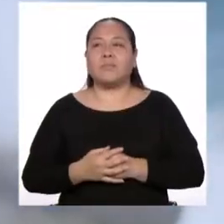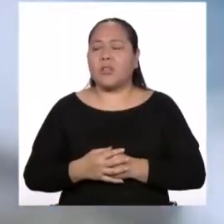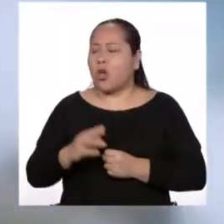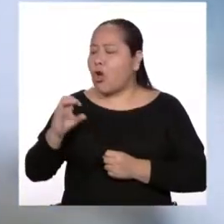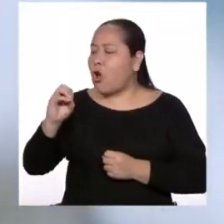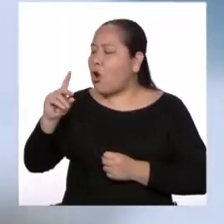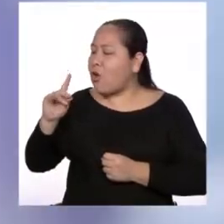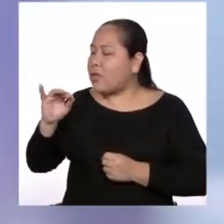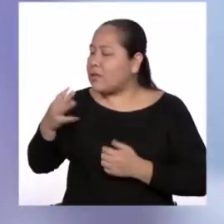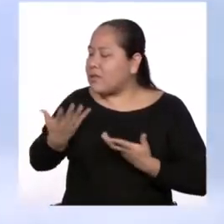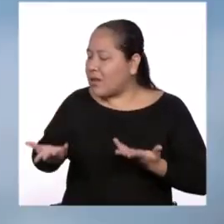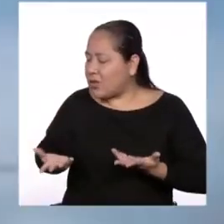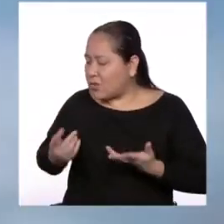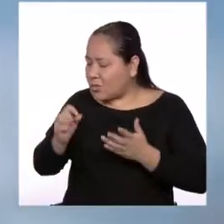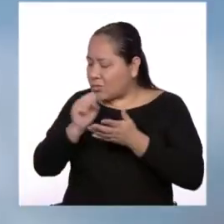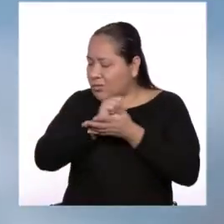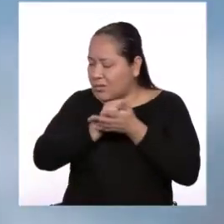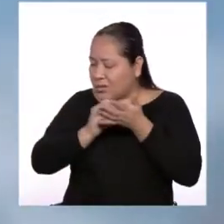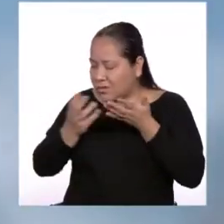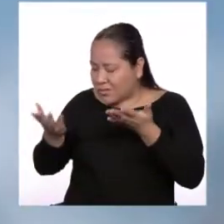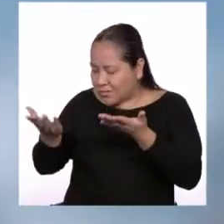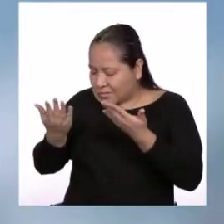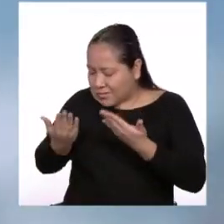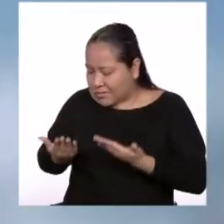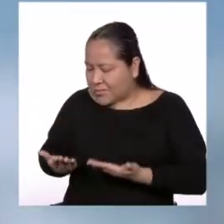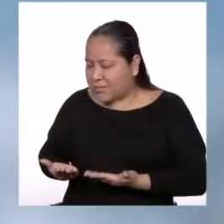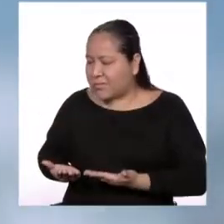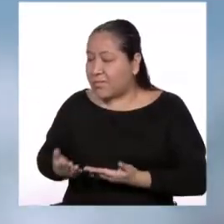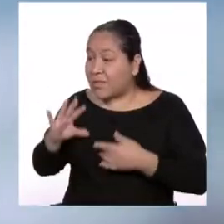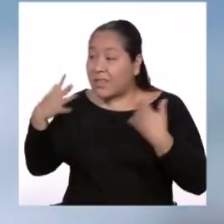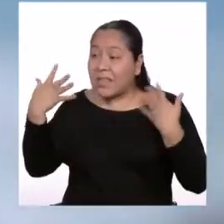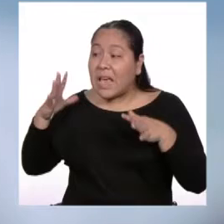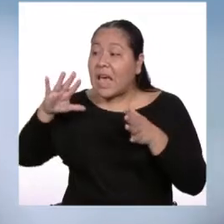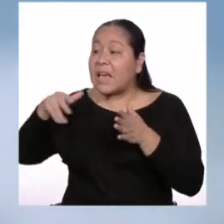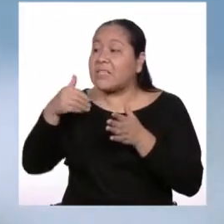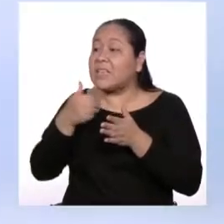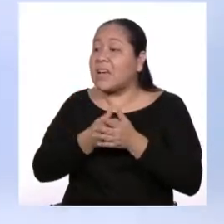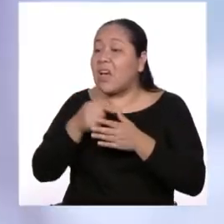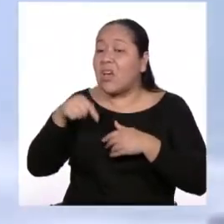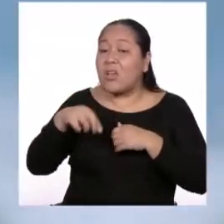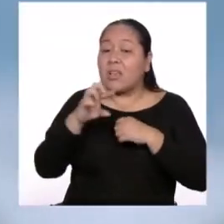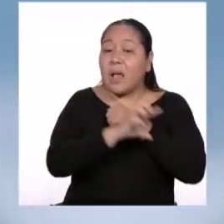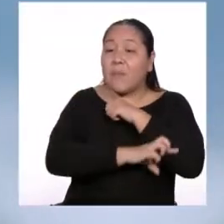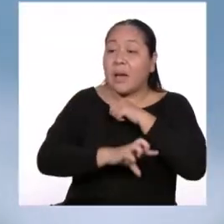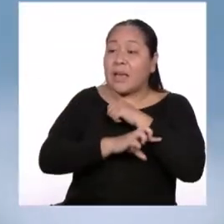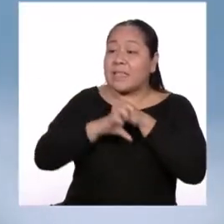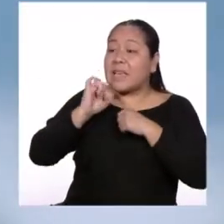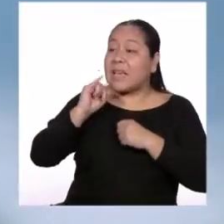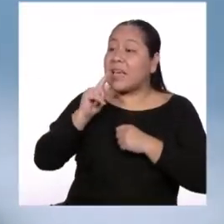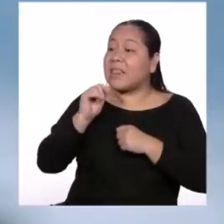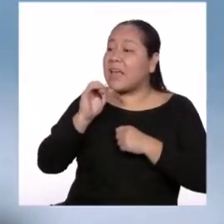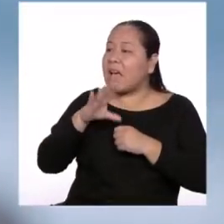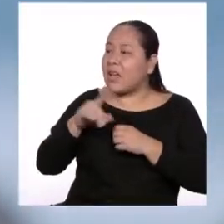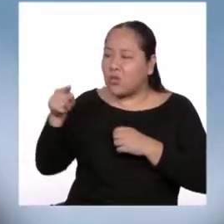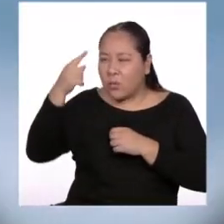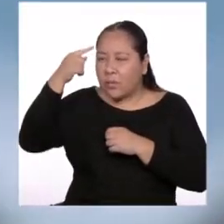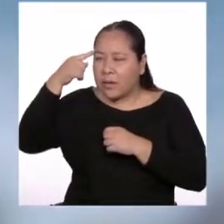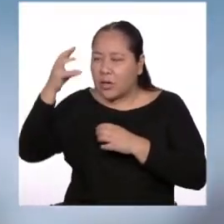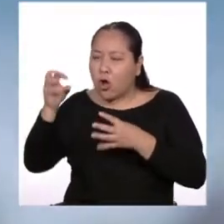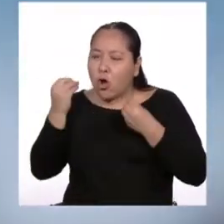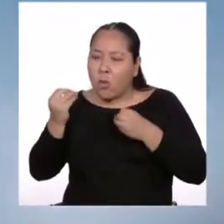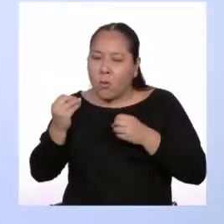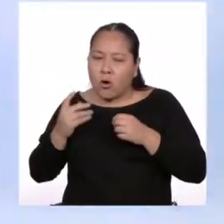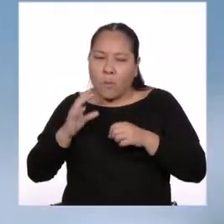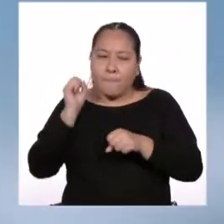Odiseo de linaje divino y rico en ardides, has llegado a tu patria Ítaca y ahora debes pensar cómo poner las manos sobre los